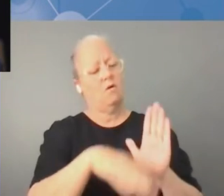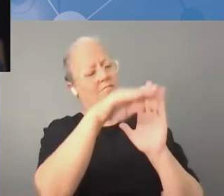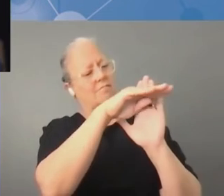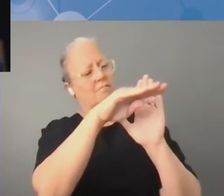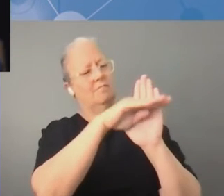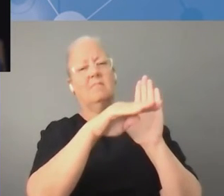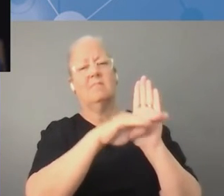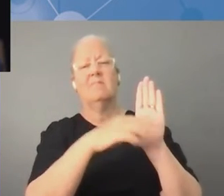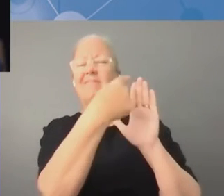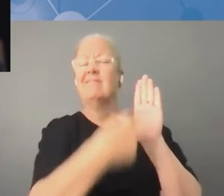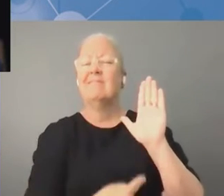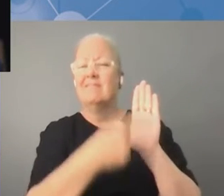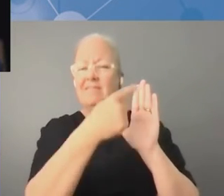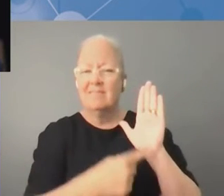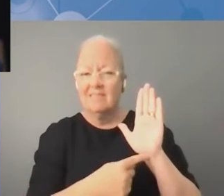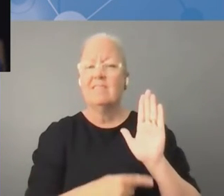que ha ido muy bien.